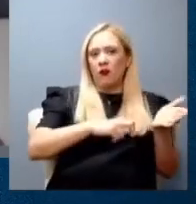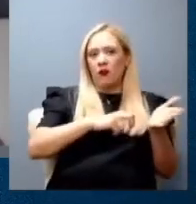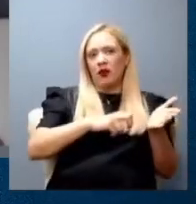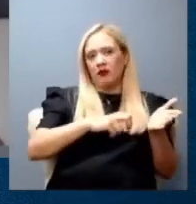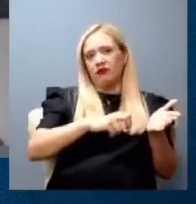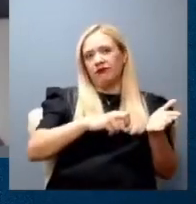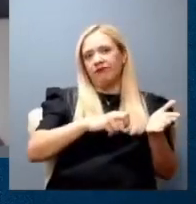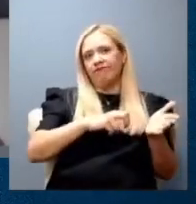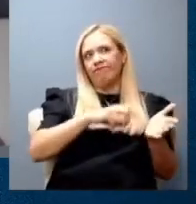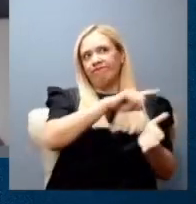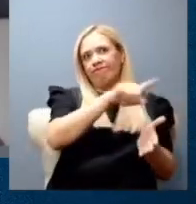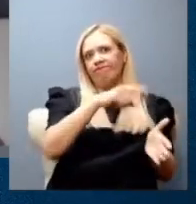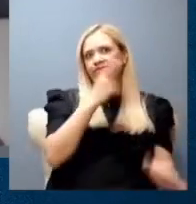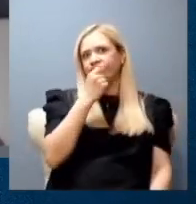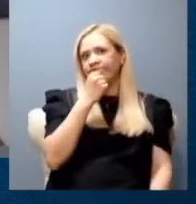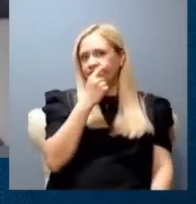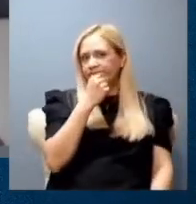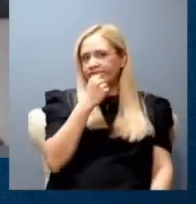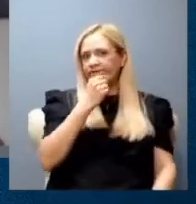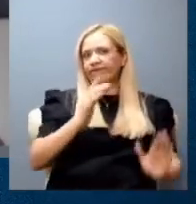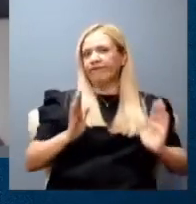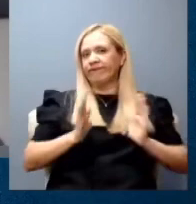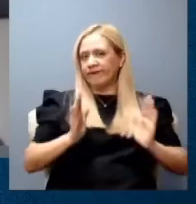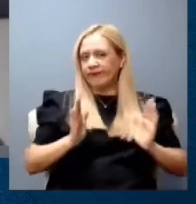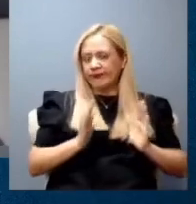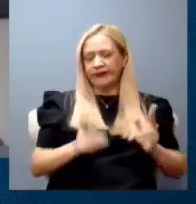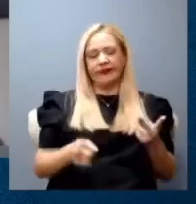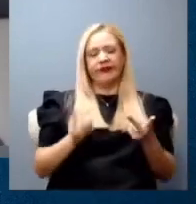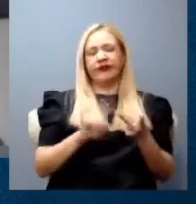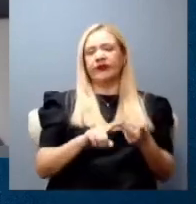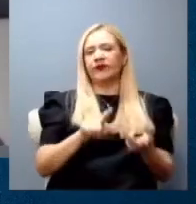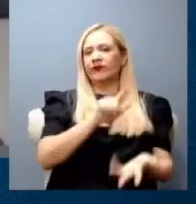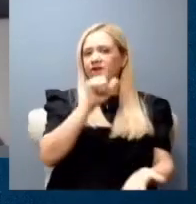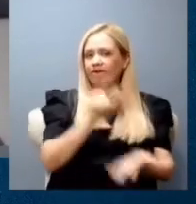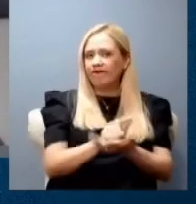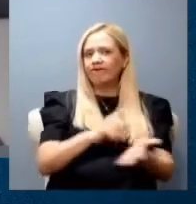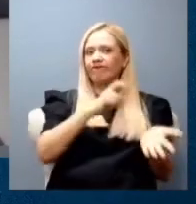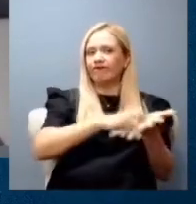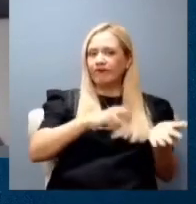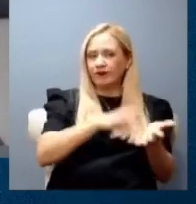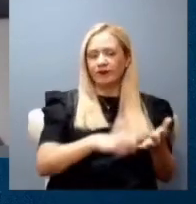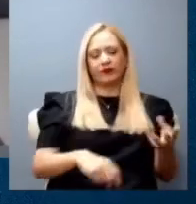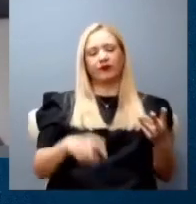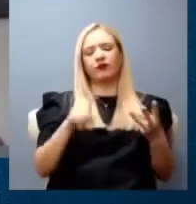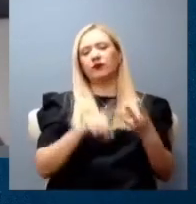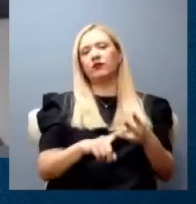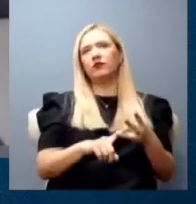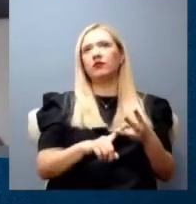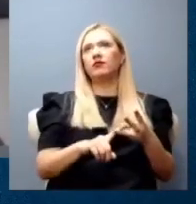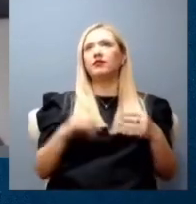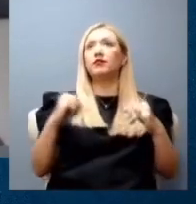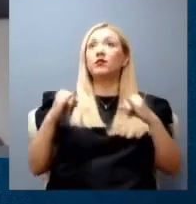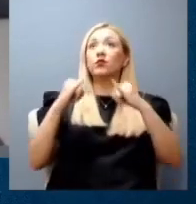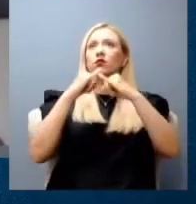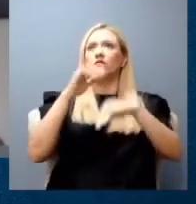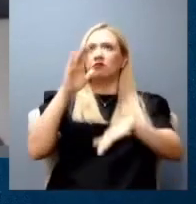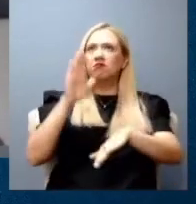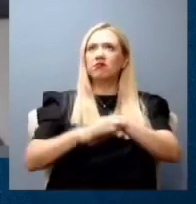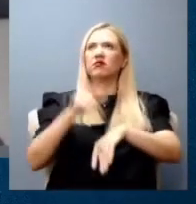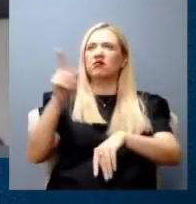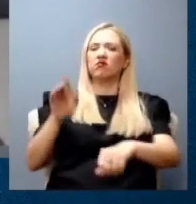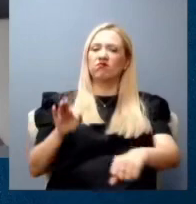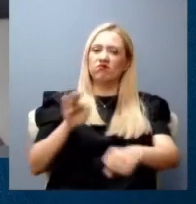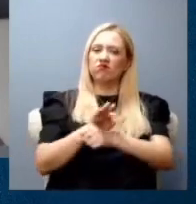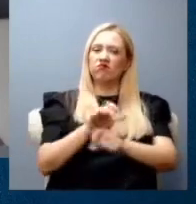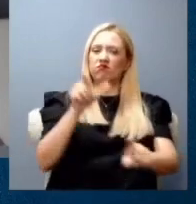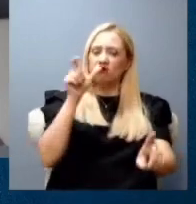sector de seguridad y defensa, reformas a la justicia, fortalecer las instituciones que garantizan y protegen los